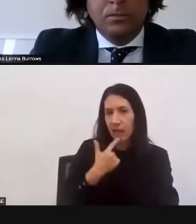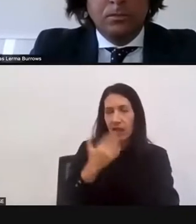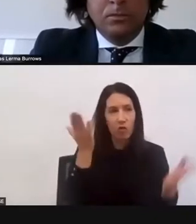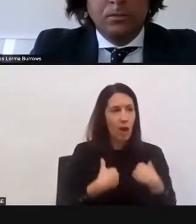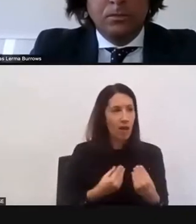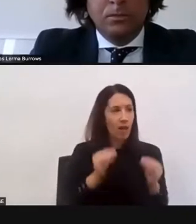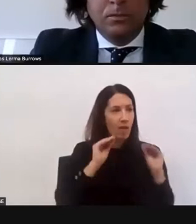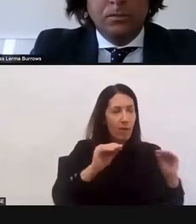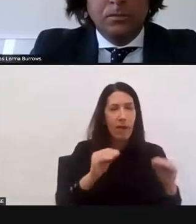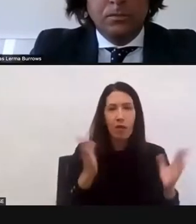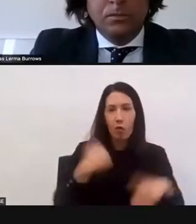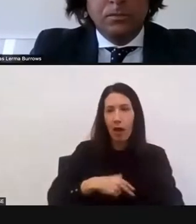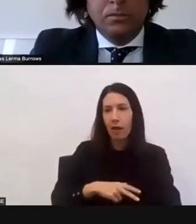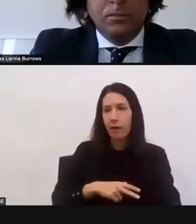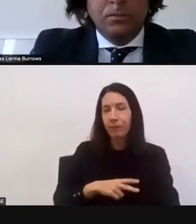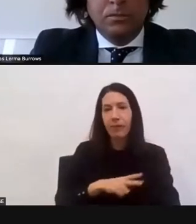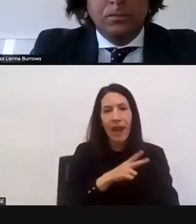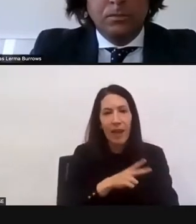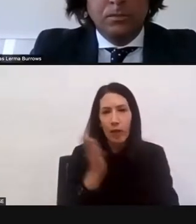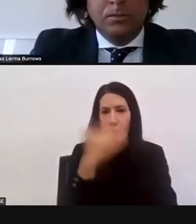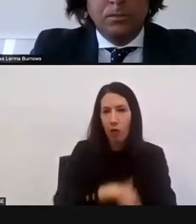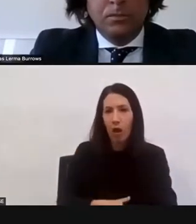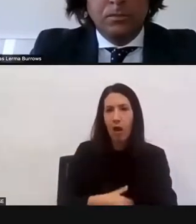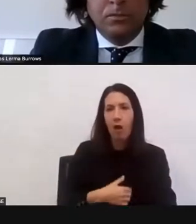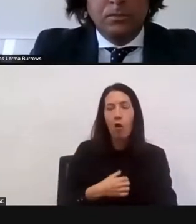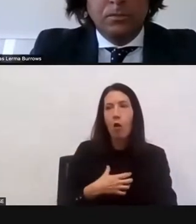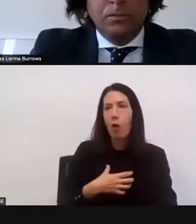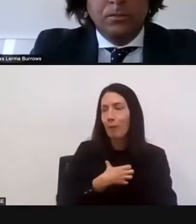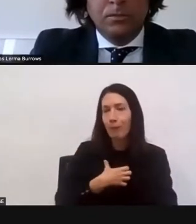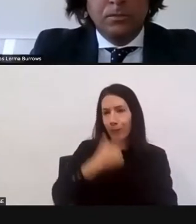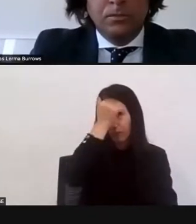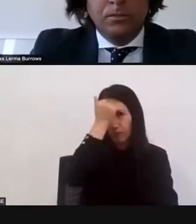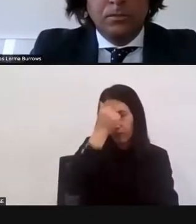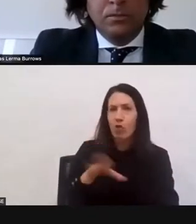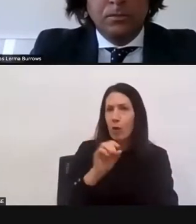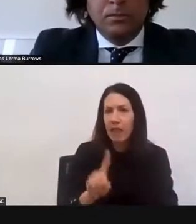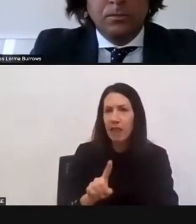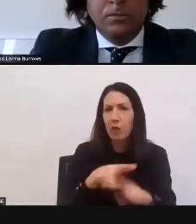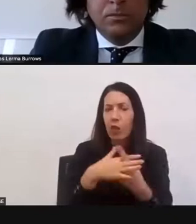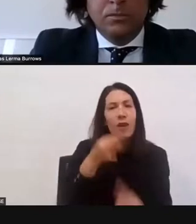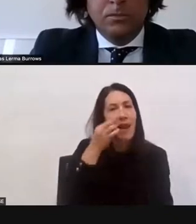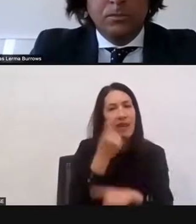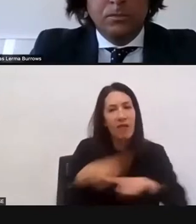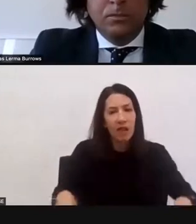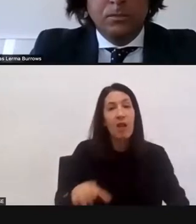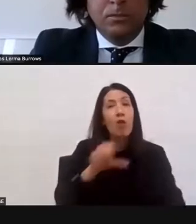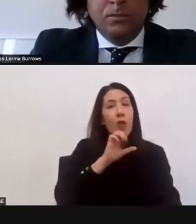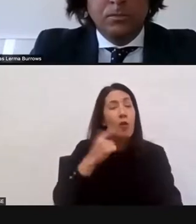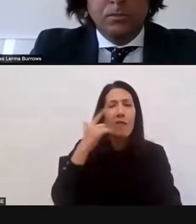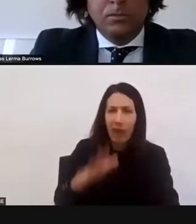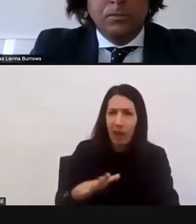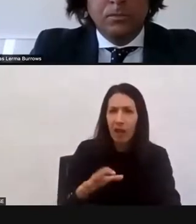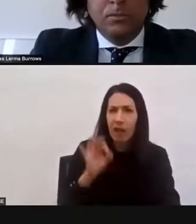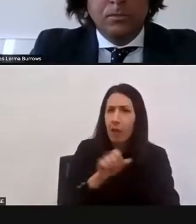de educación, es una falta de comprensión de una realidad que es diferente, pero parece curioso que sean precisamente los